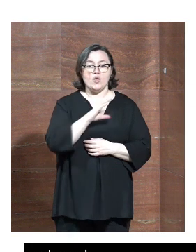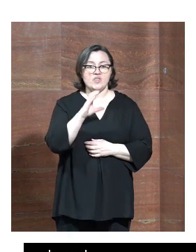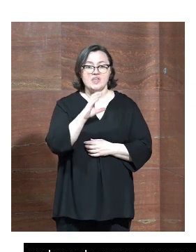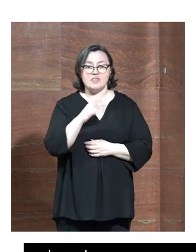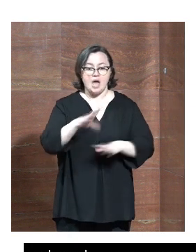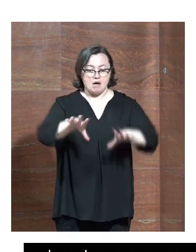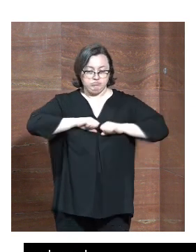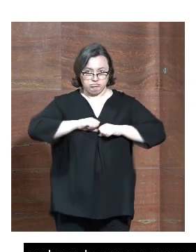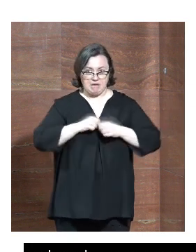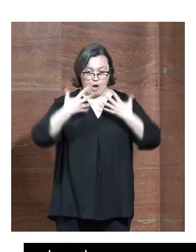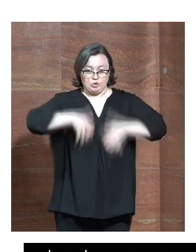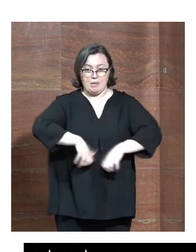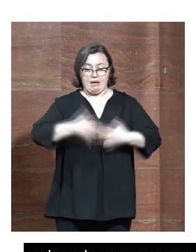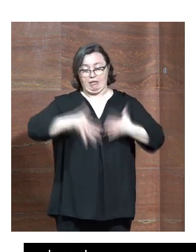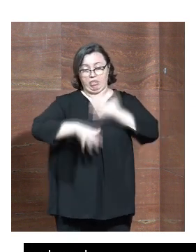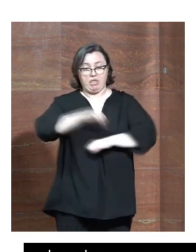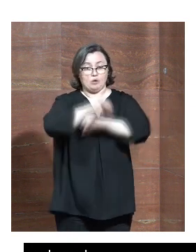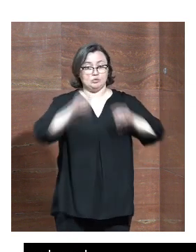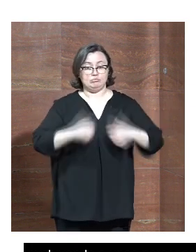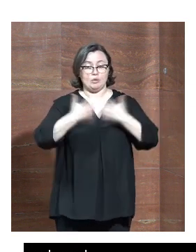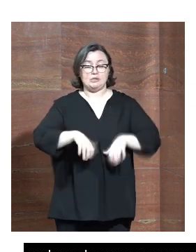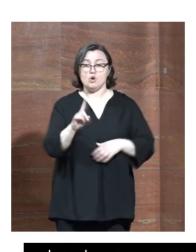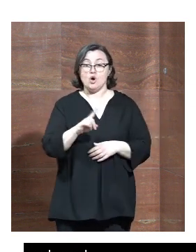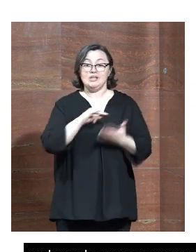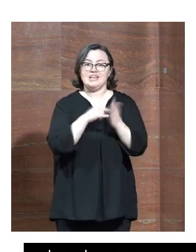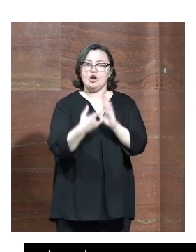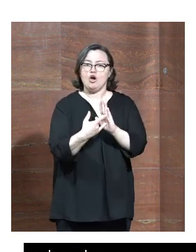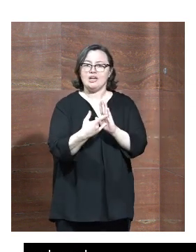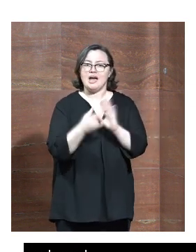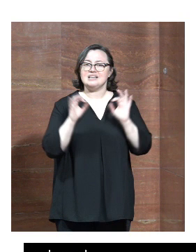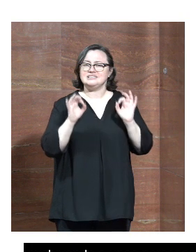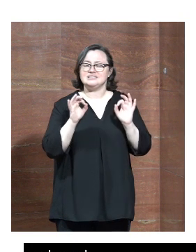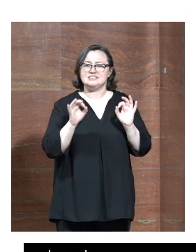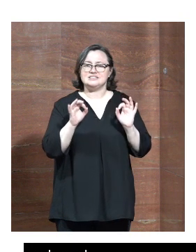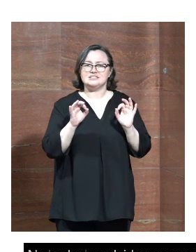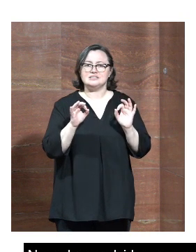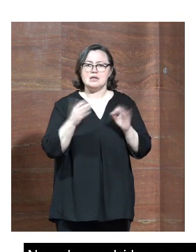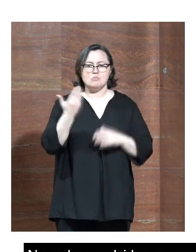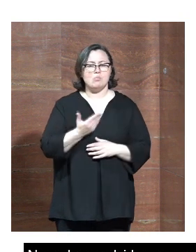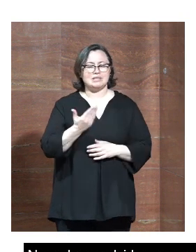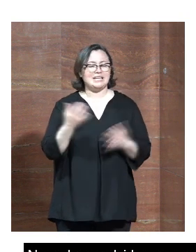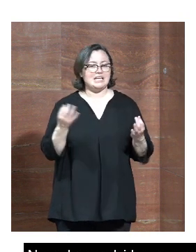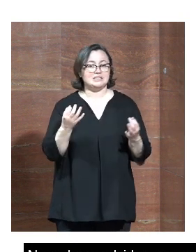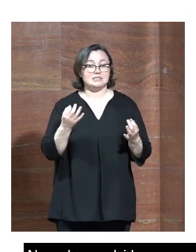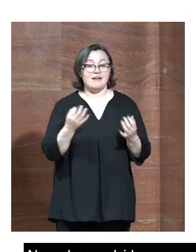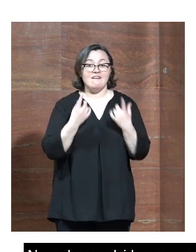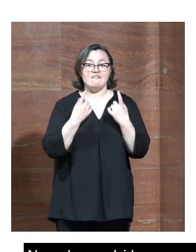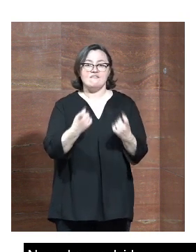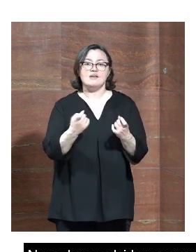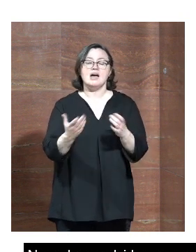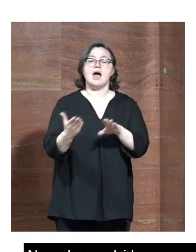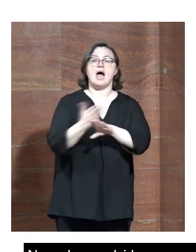ciencia adquirida, sino que la tecnología ya tiene algo específico e importante, y es que